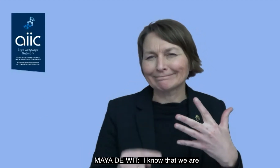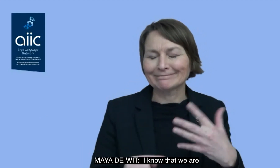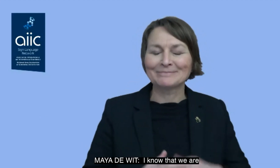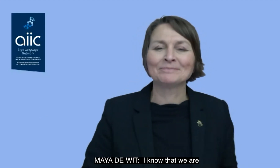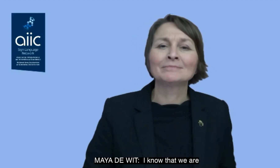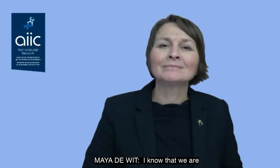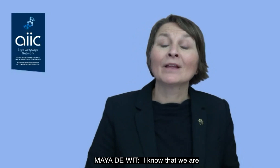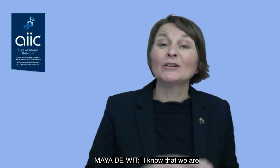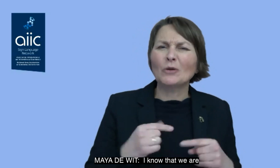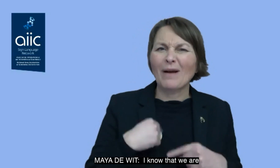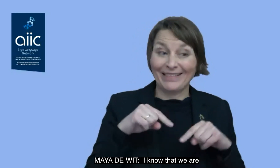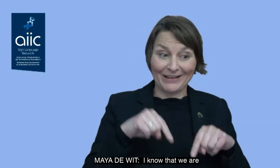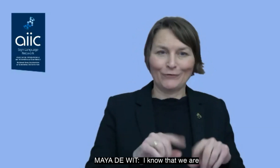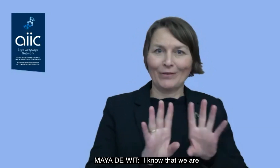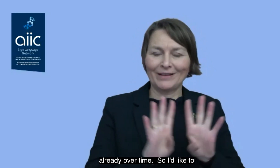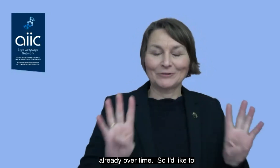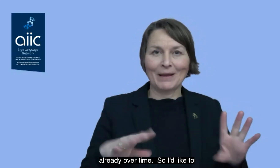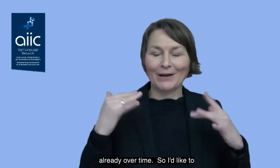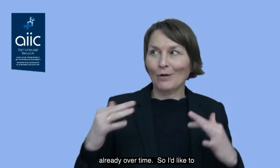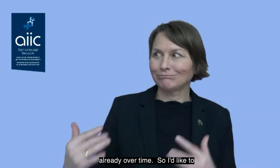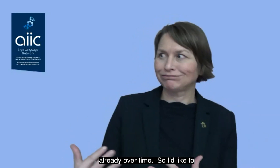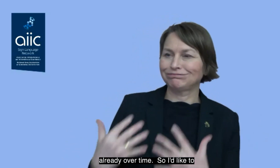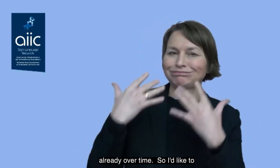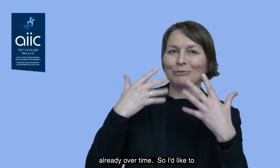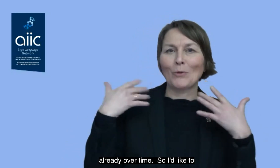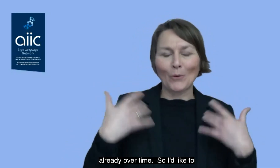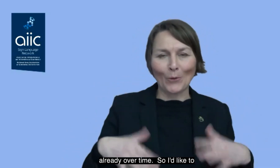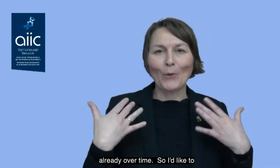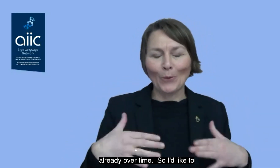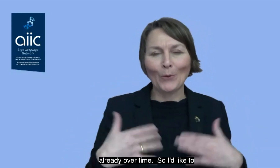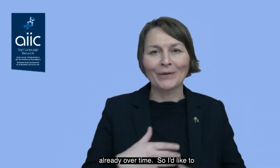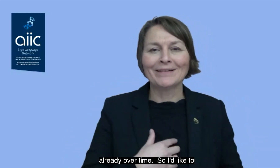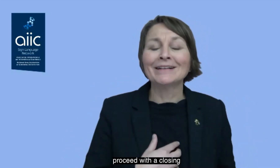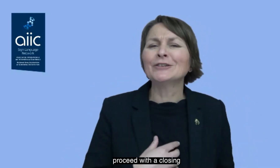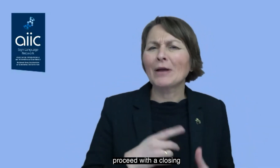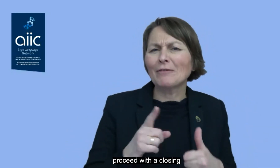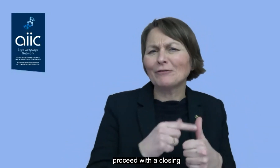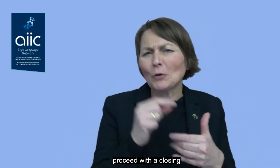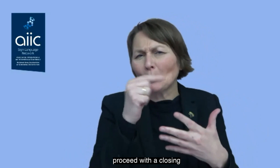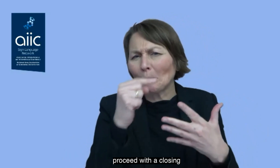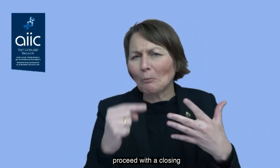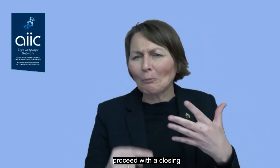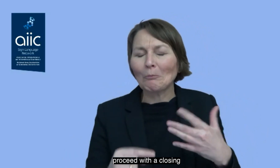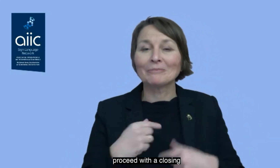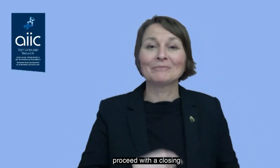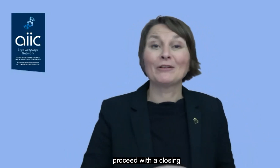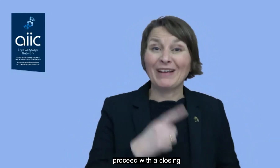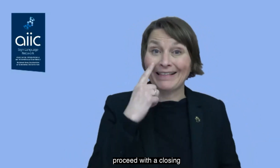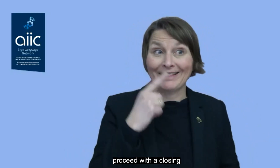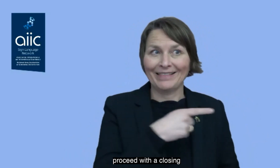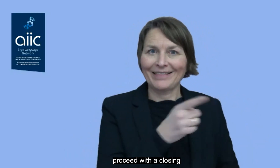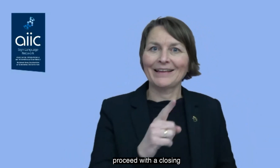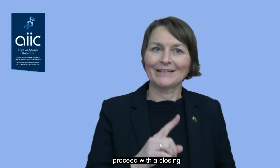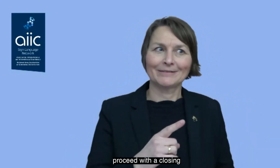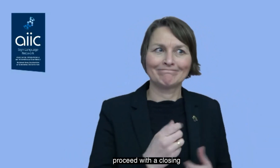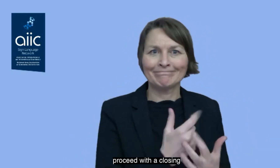Me queda claro que ya nos extendimos de la hora prevista, así es que